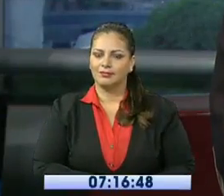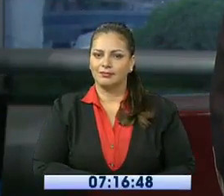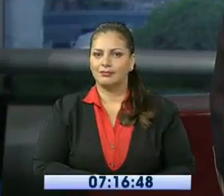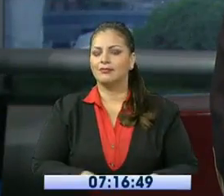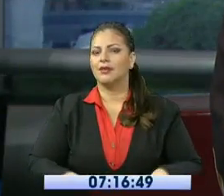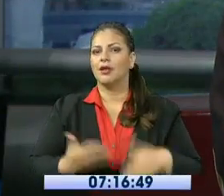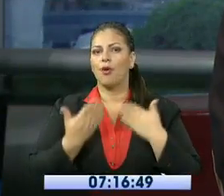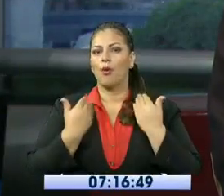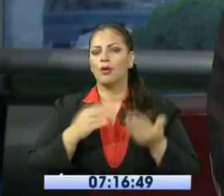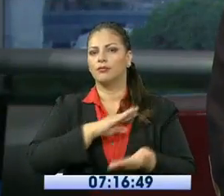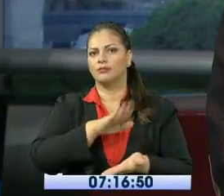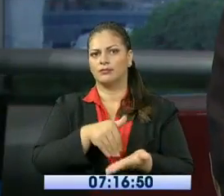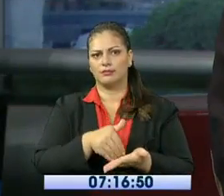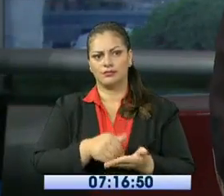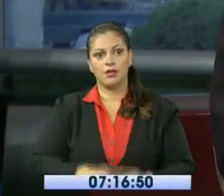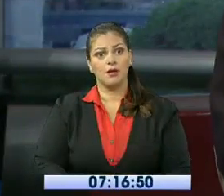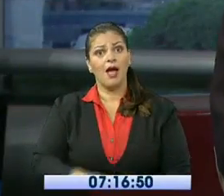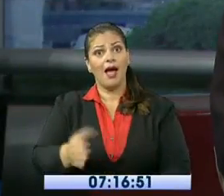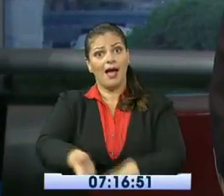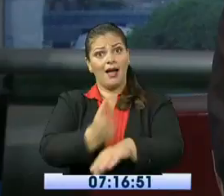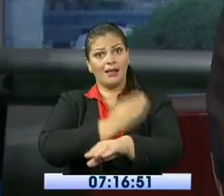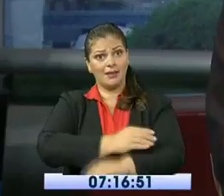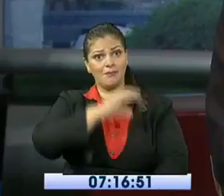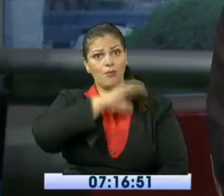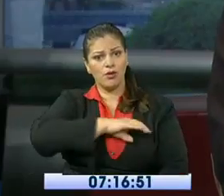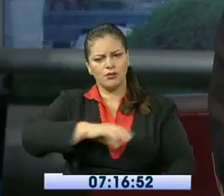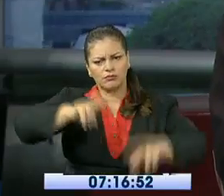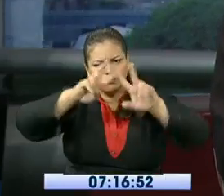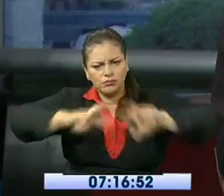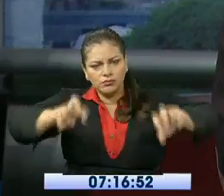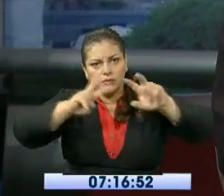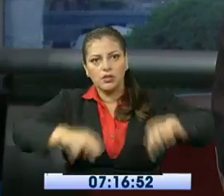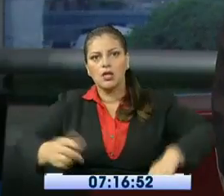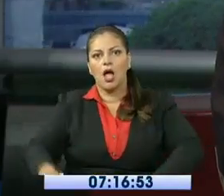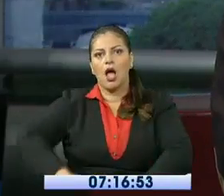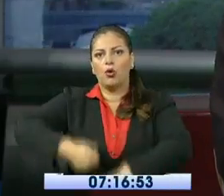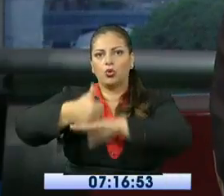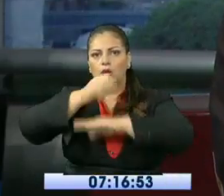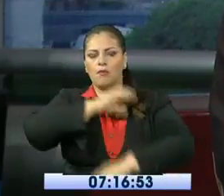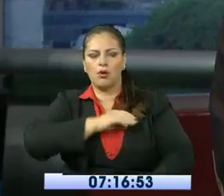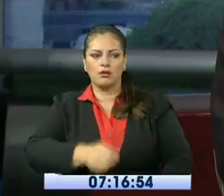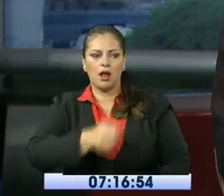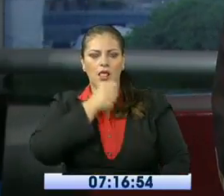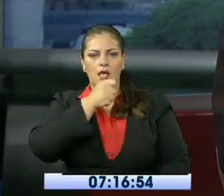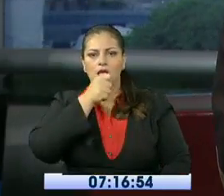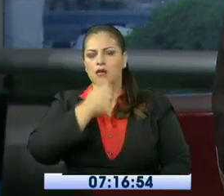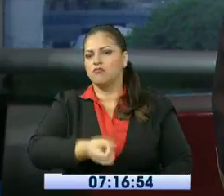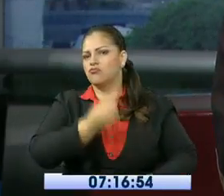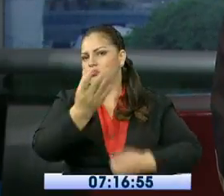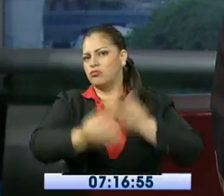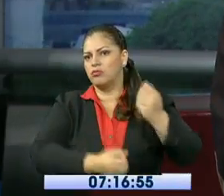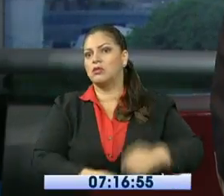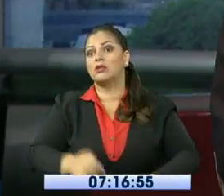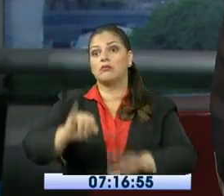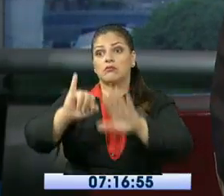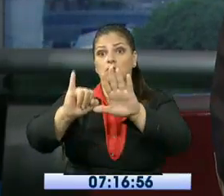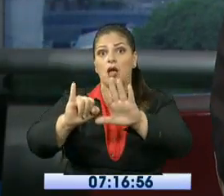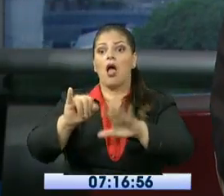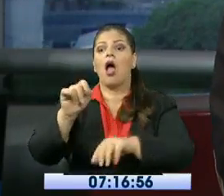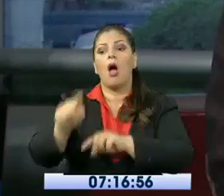ya eran investigados por la policía. En rueda de prensa se dio a conocer que varios de ellos registran antecedentes